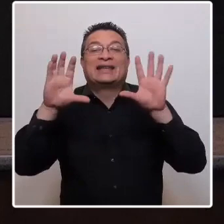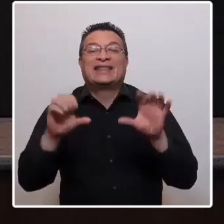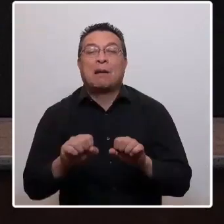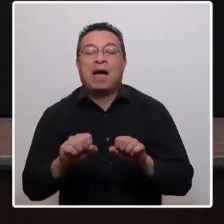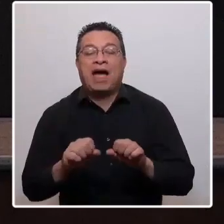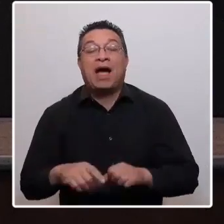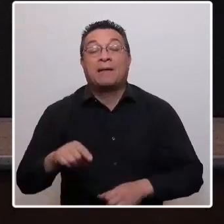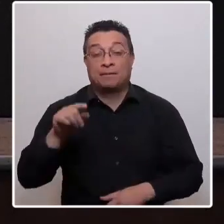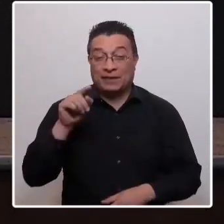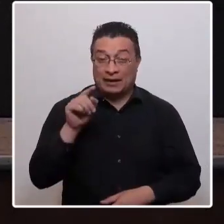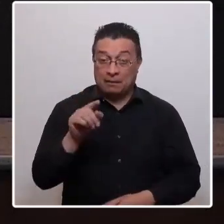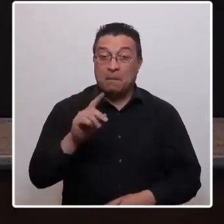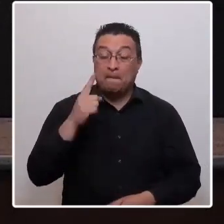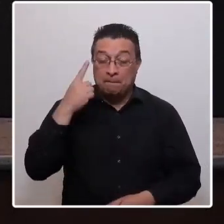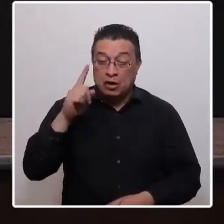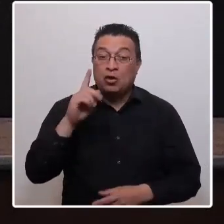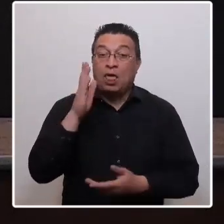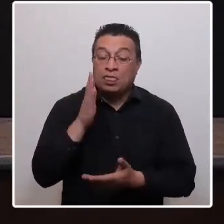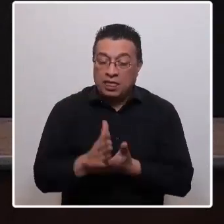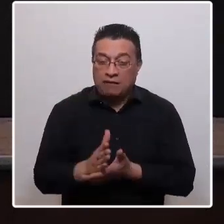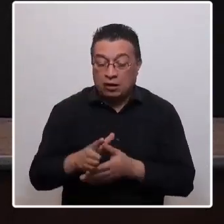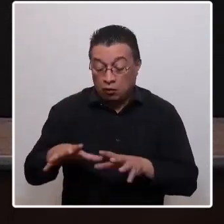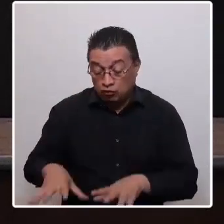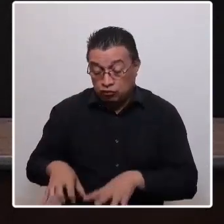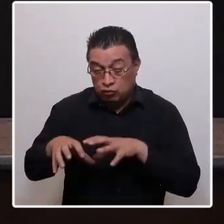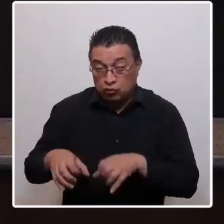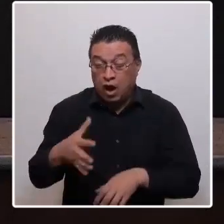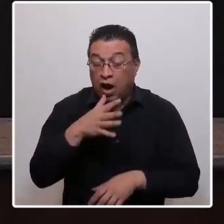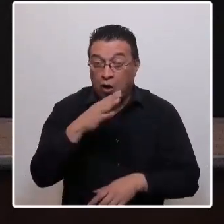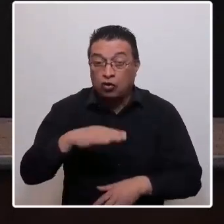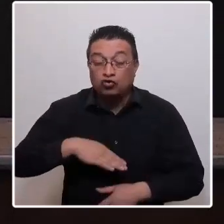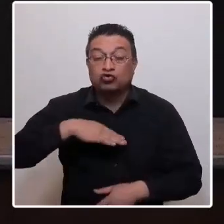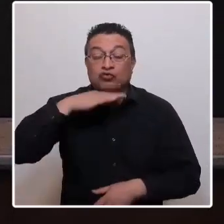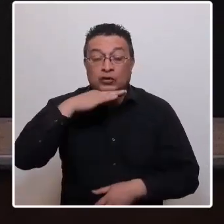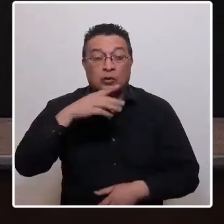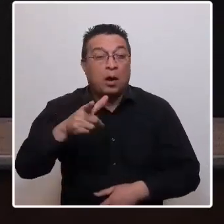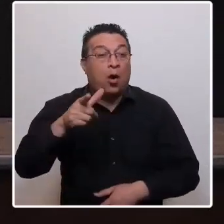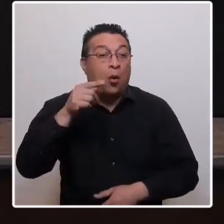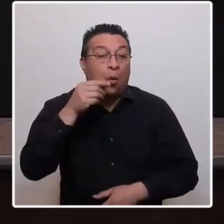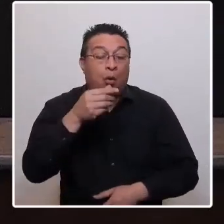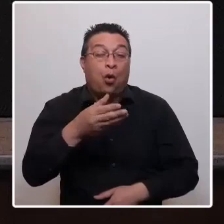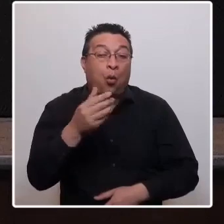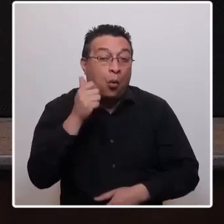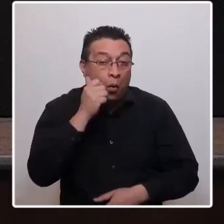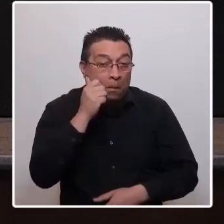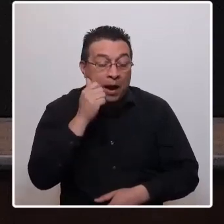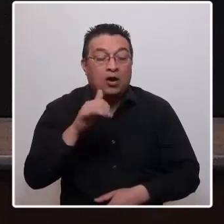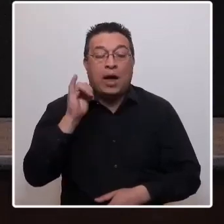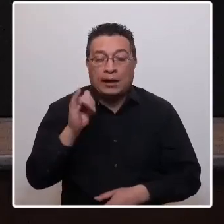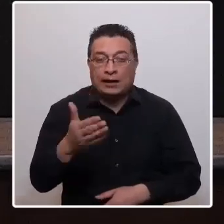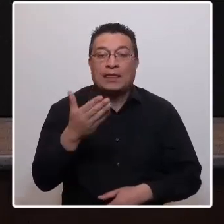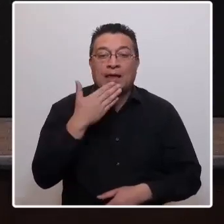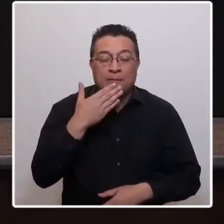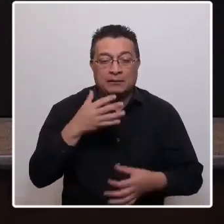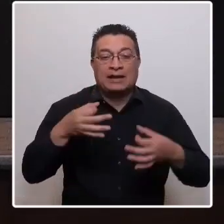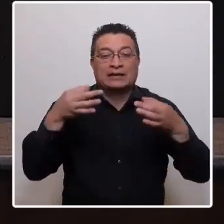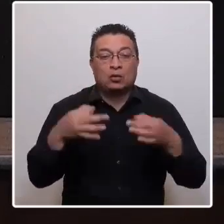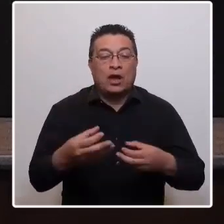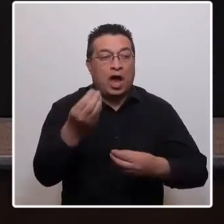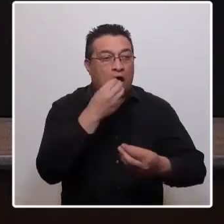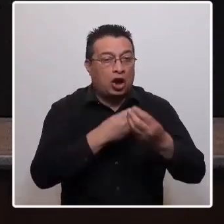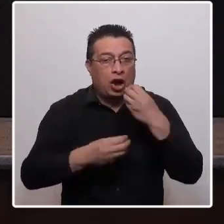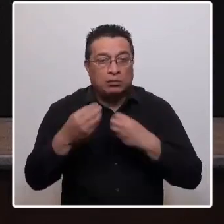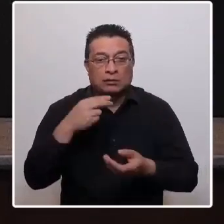ser posible extraer agua suficiente para el consumo humano y para que la seguridad alimentaria